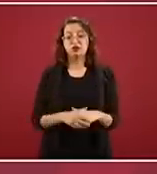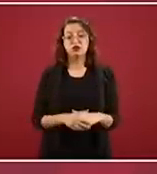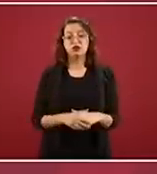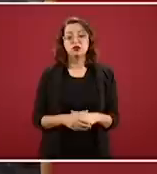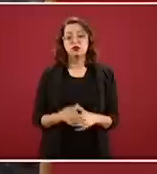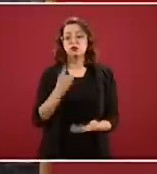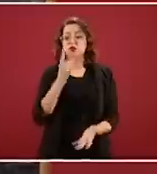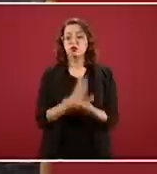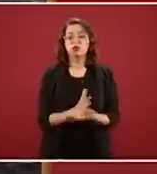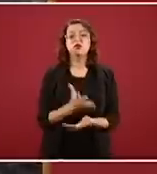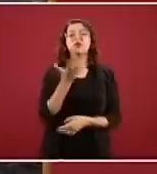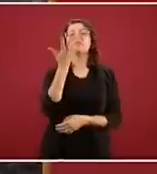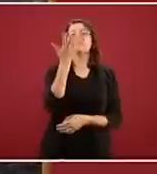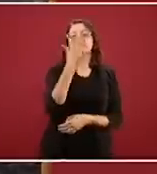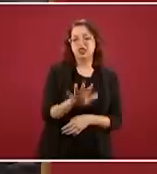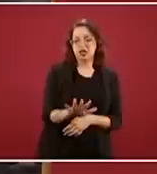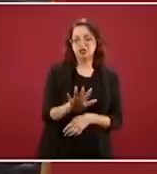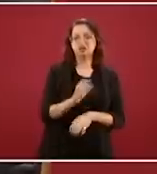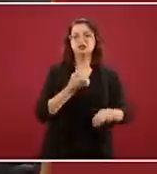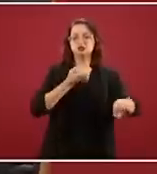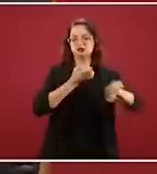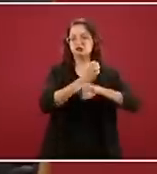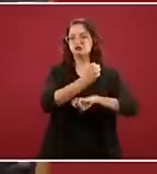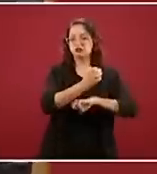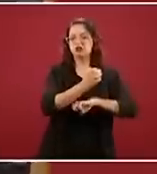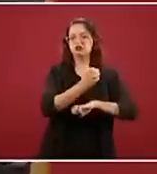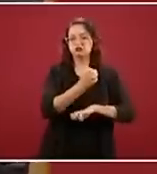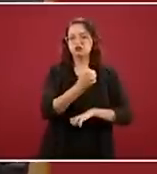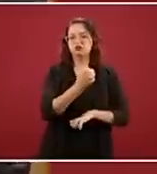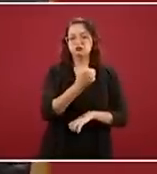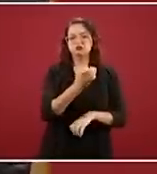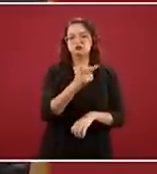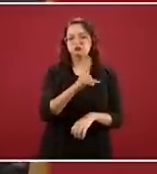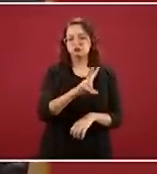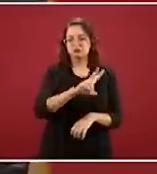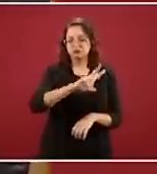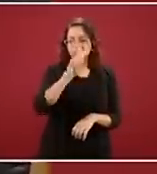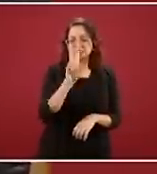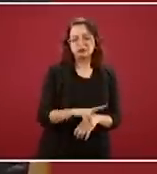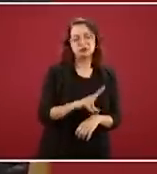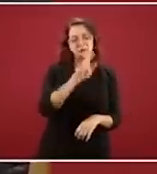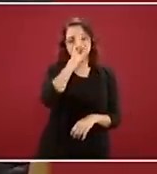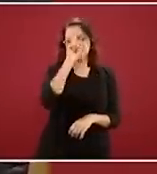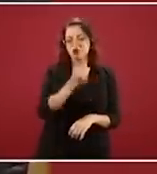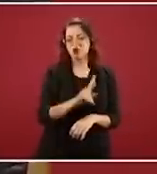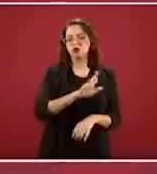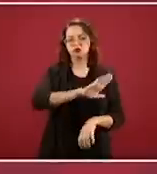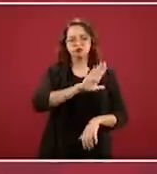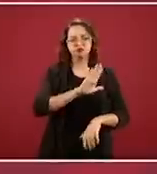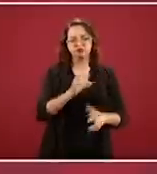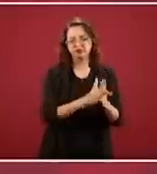hay 10 en donde tenemos el porcentaje mayor